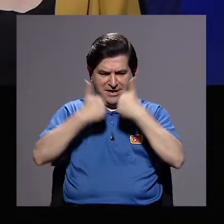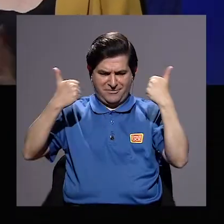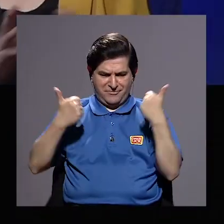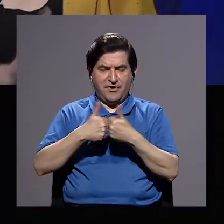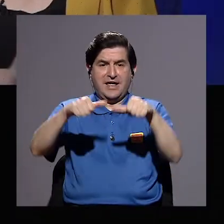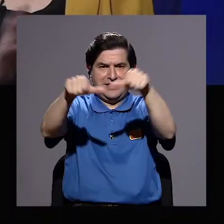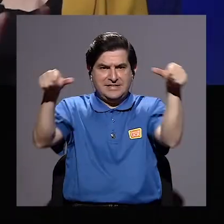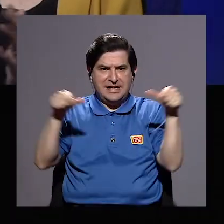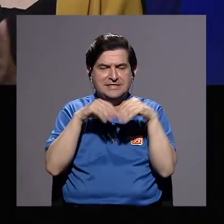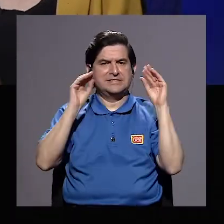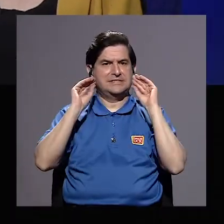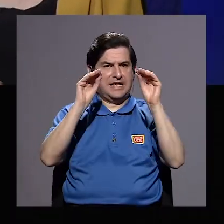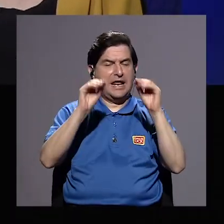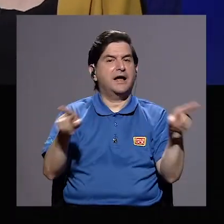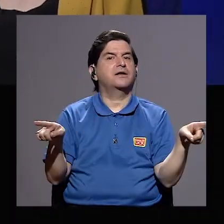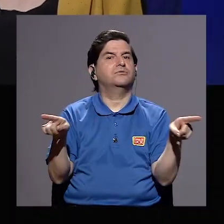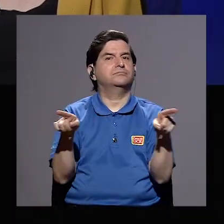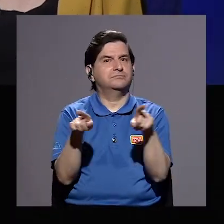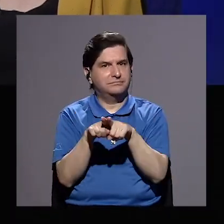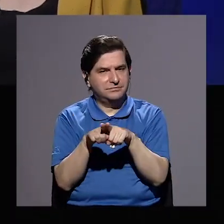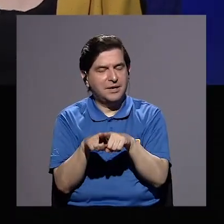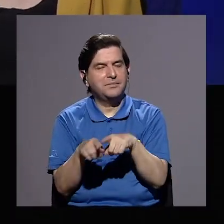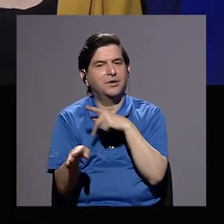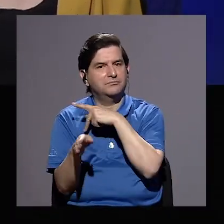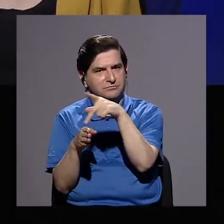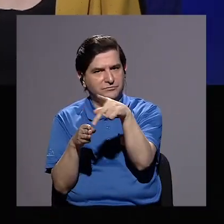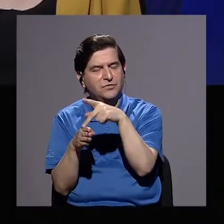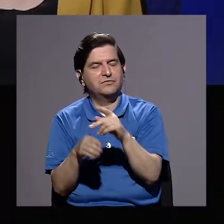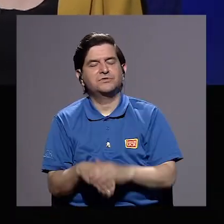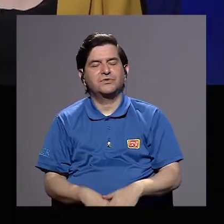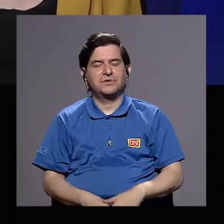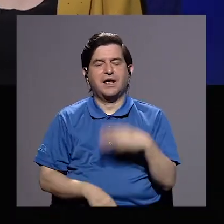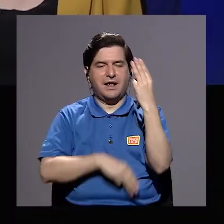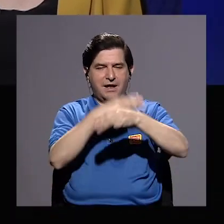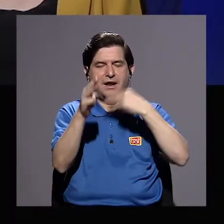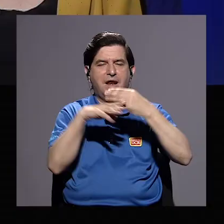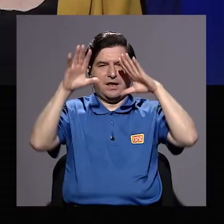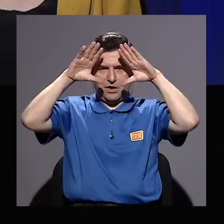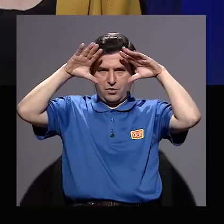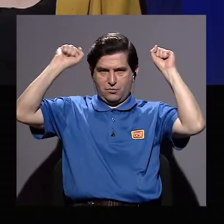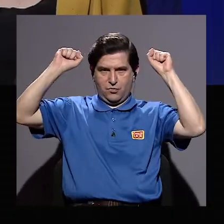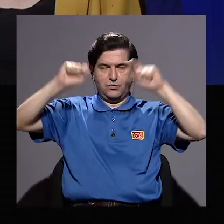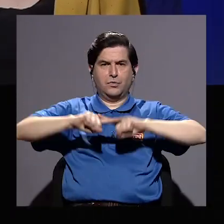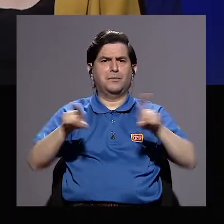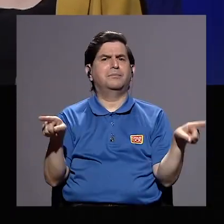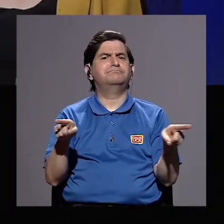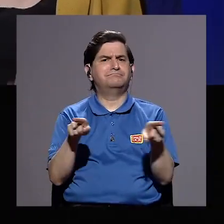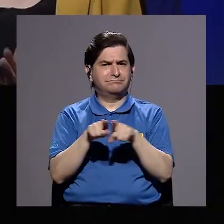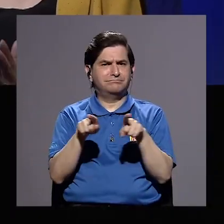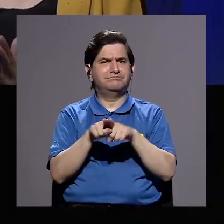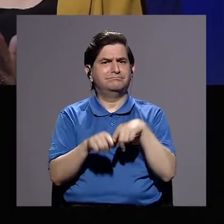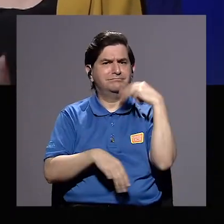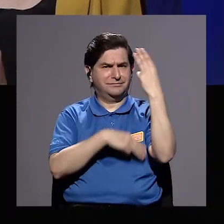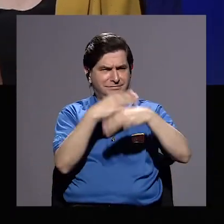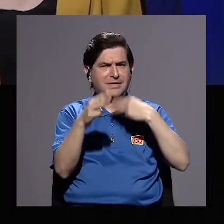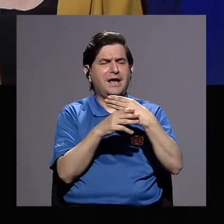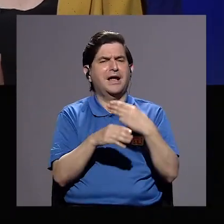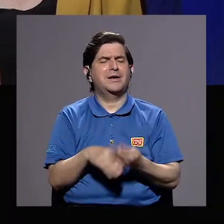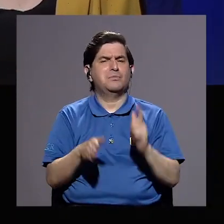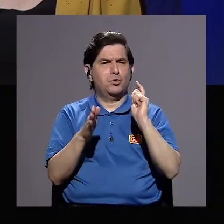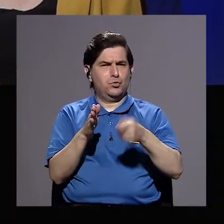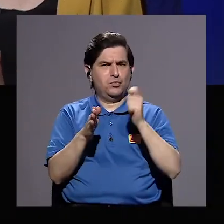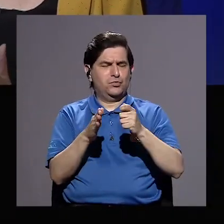enfrentar, ya no solo en el ámbito académico, sino también profesional, en el mundo diplomático, pero también en el mundo